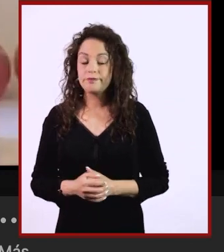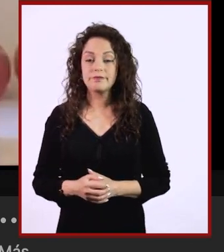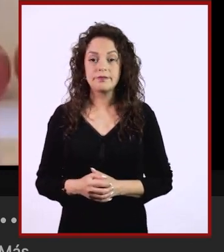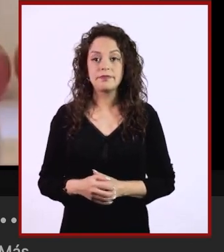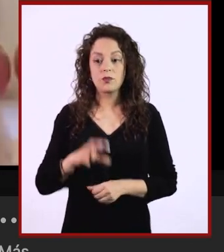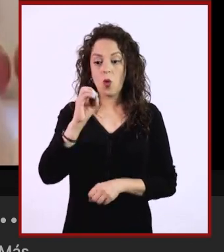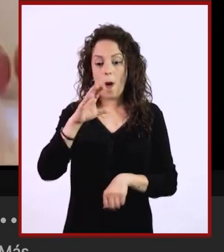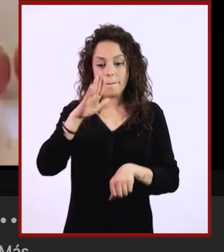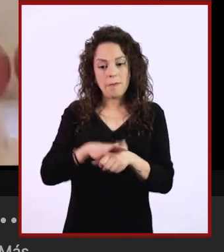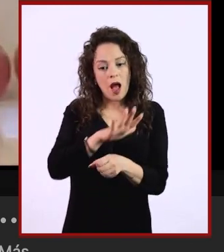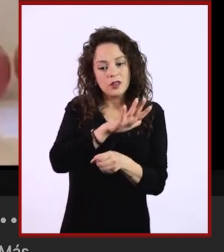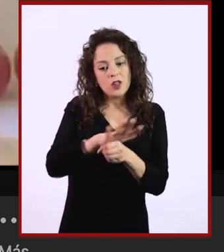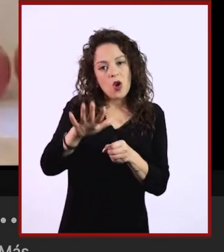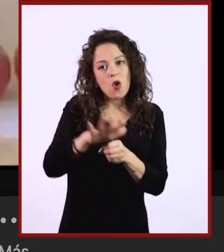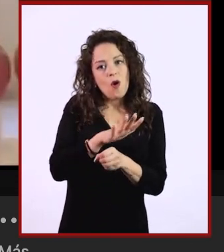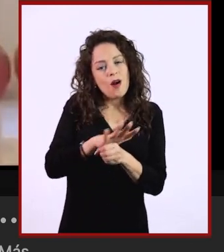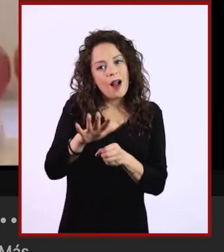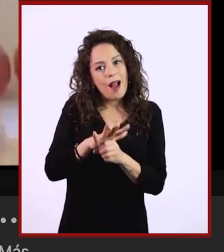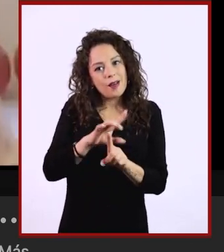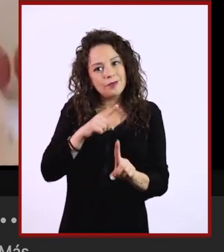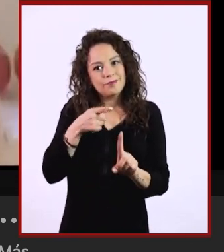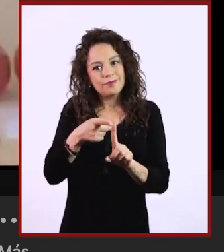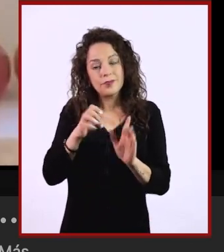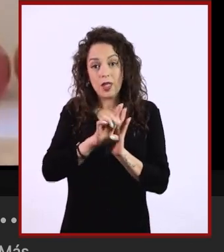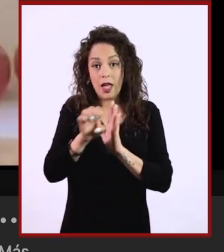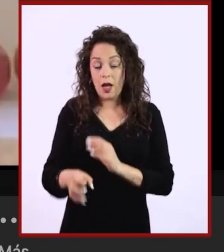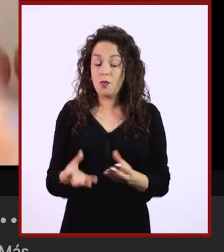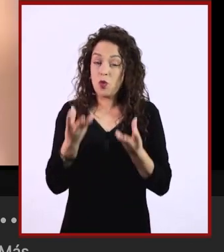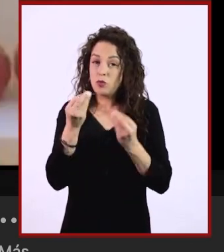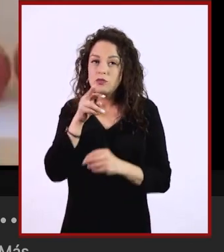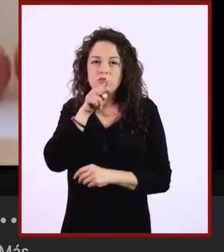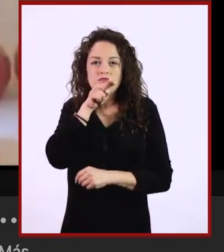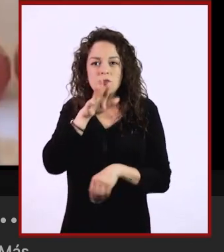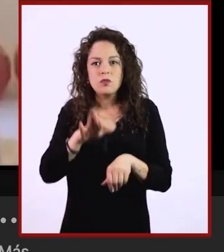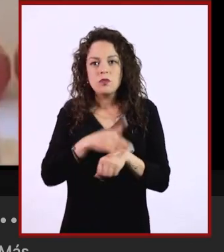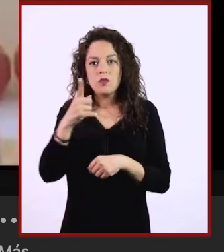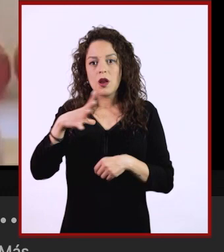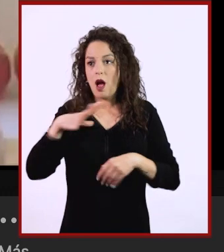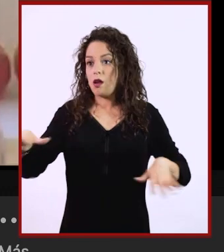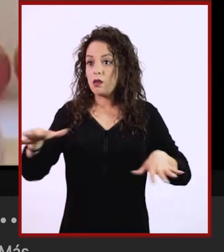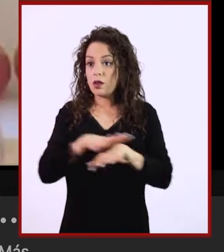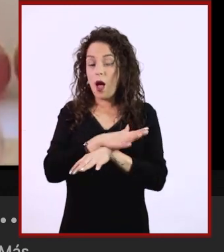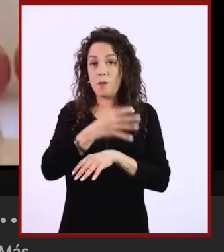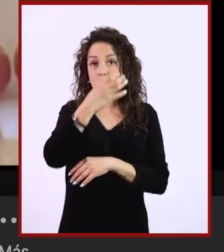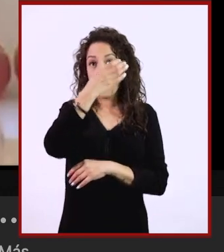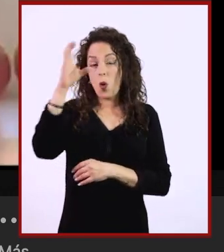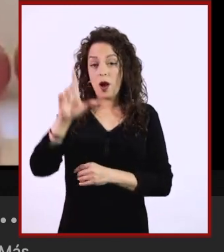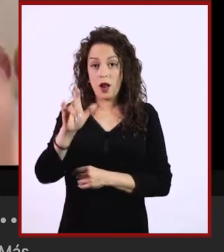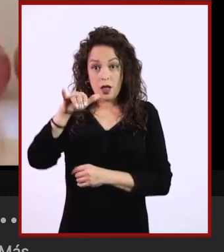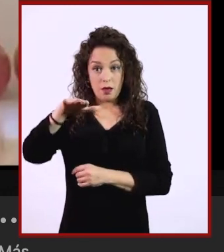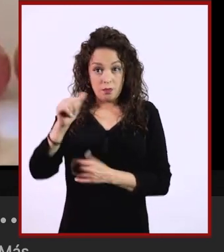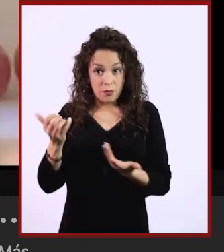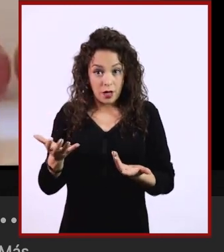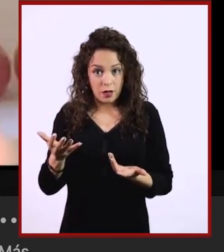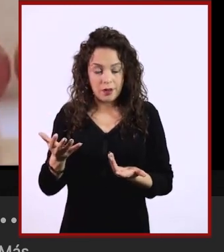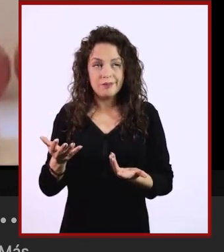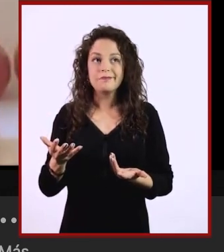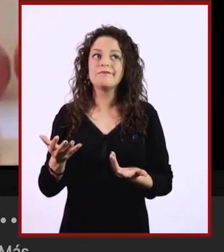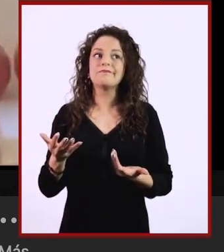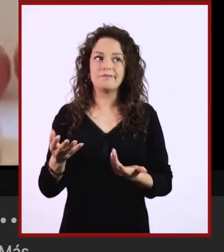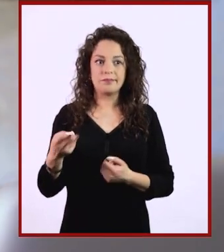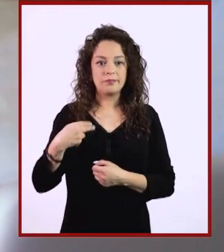más en lo local, o sea, si estamos, por ejemplo, muy preocupados por el cambio climático, etcétera, es también que